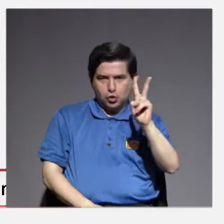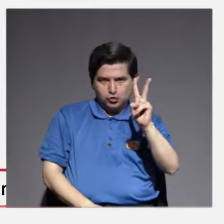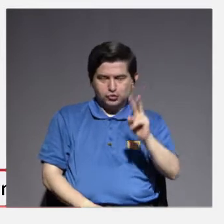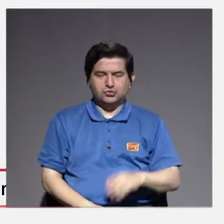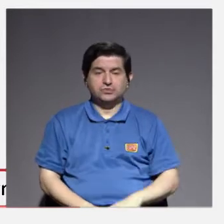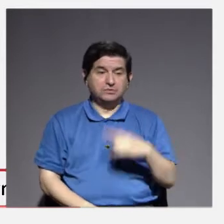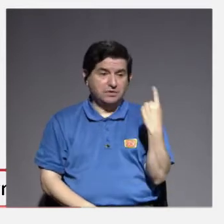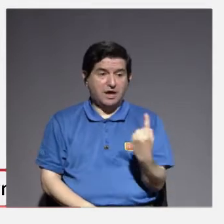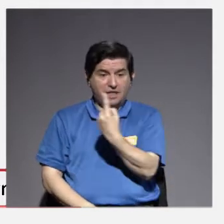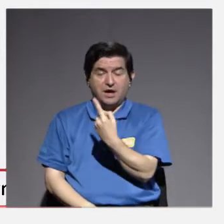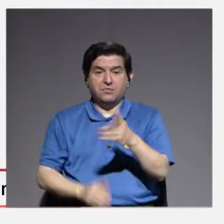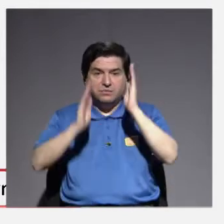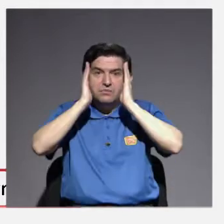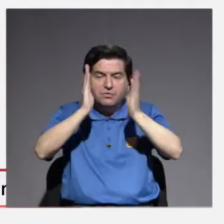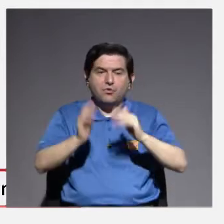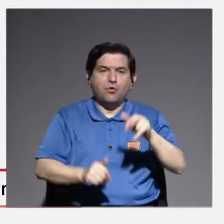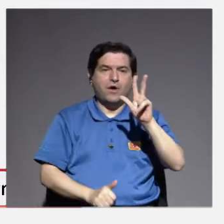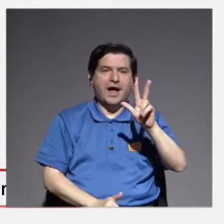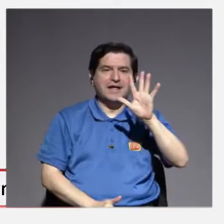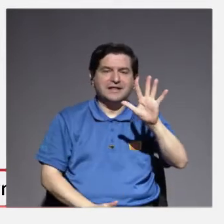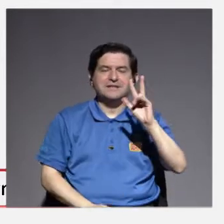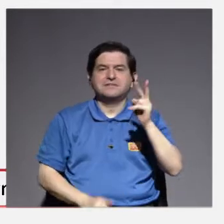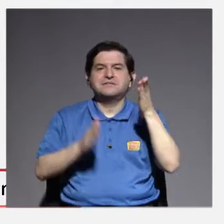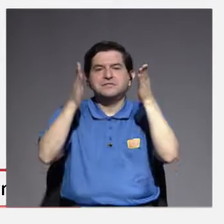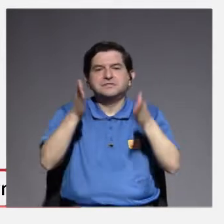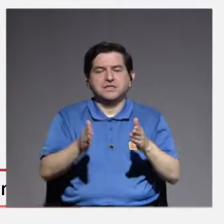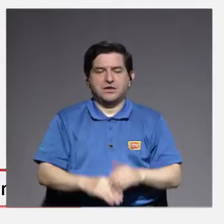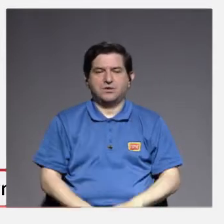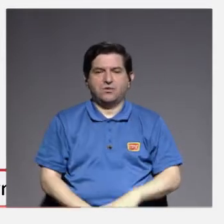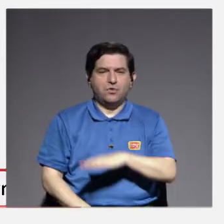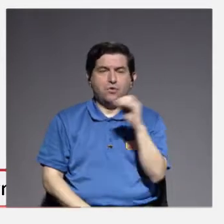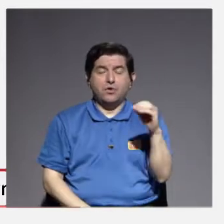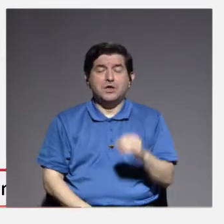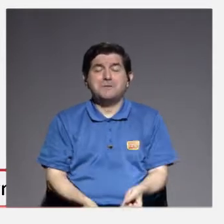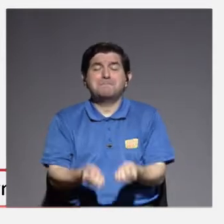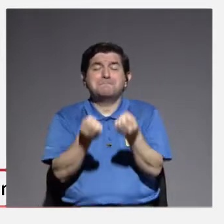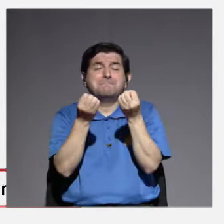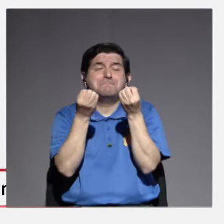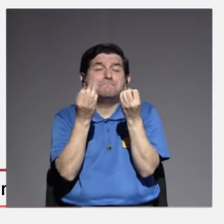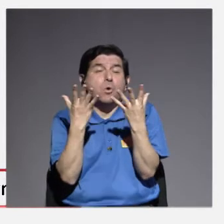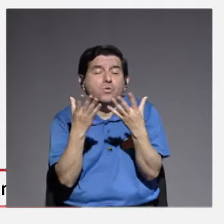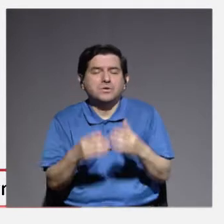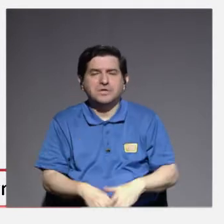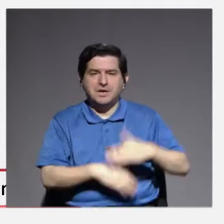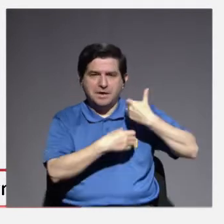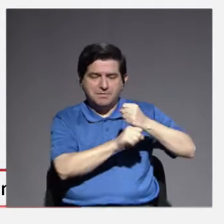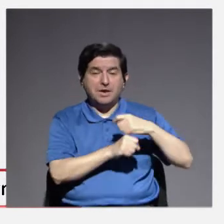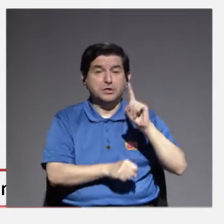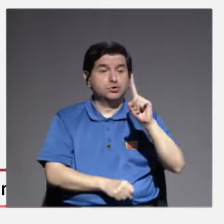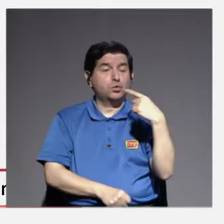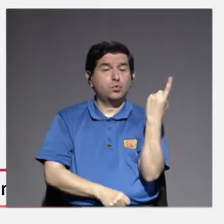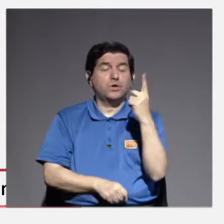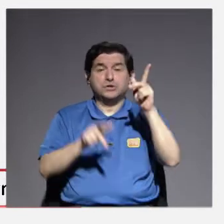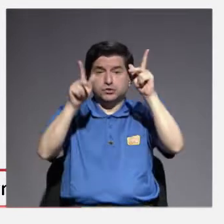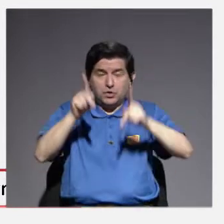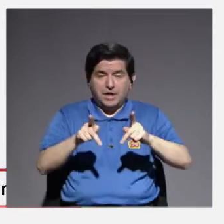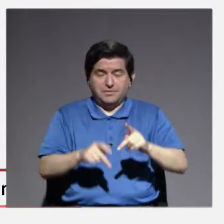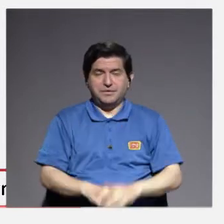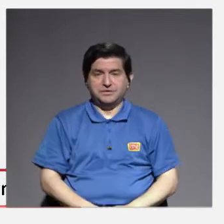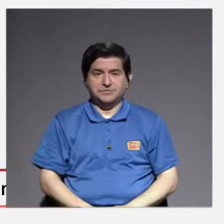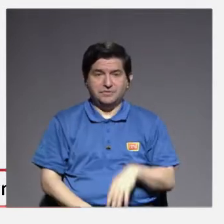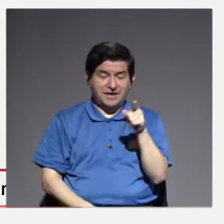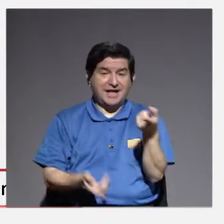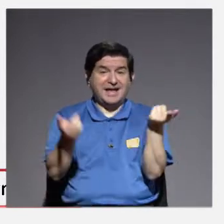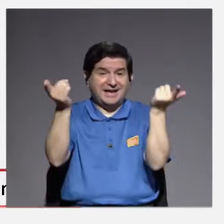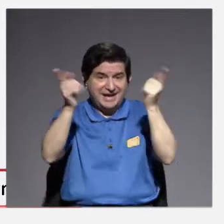Cada informático tendría que atender a 35 compañeros. Y tenemos una gran cantidad de municipalidades con un solo informático. Aquí comparto